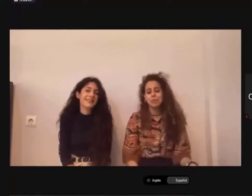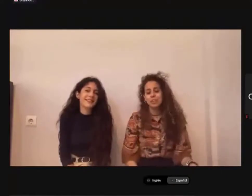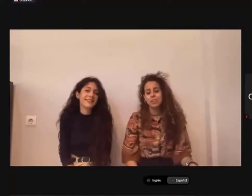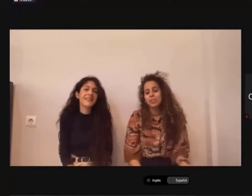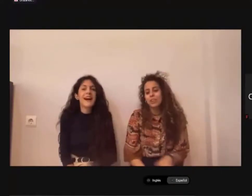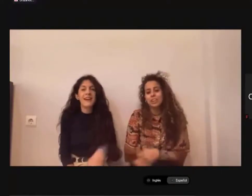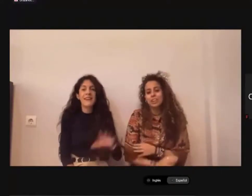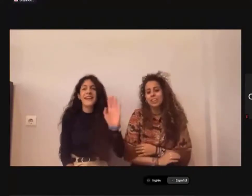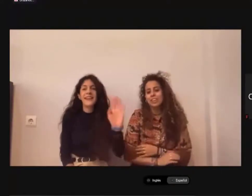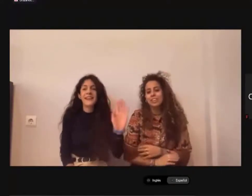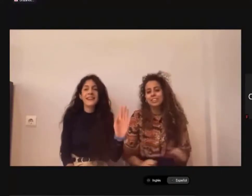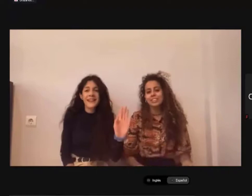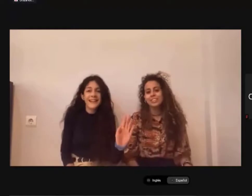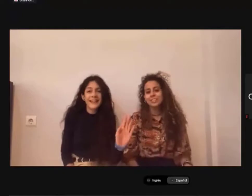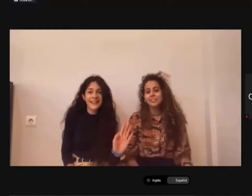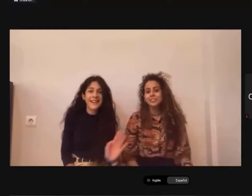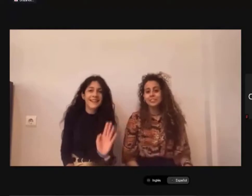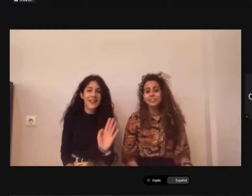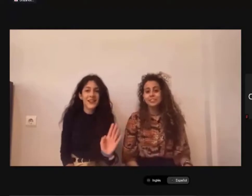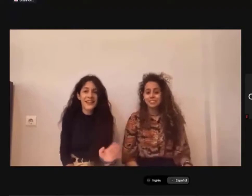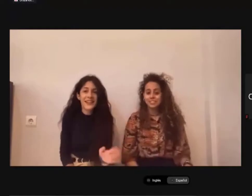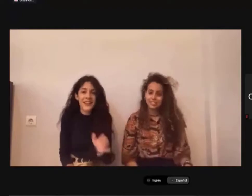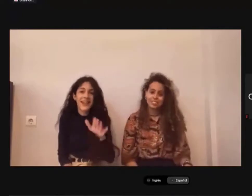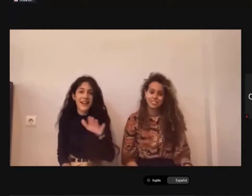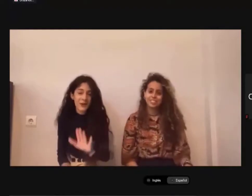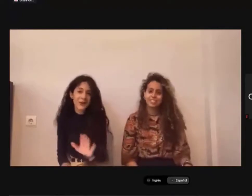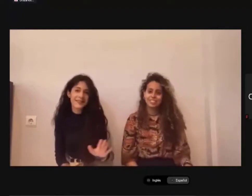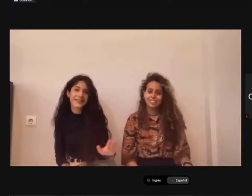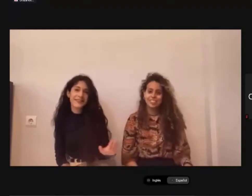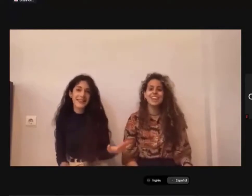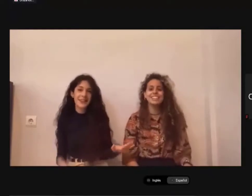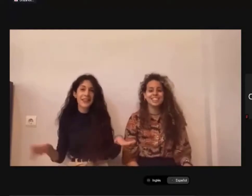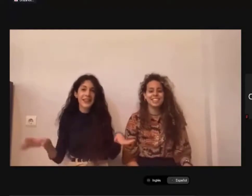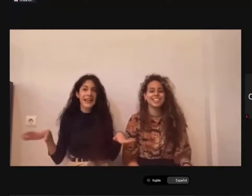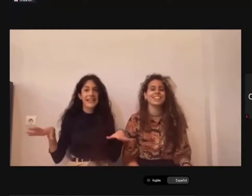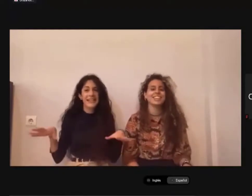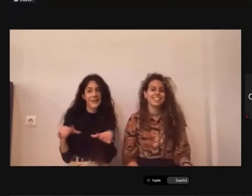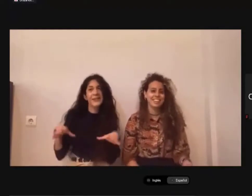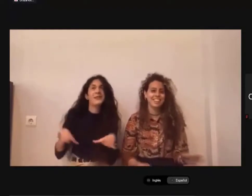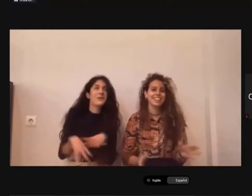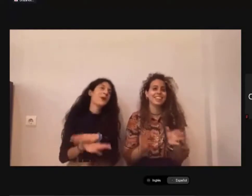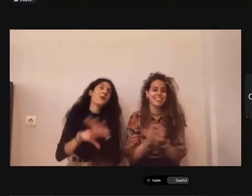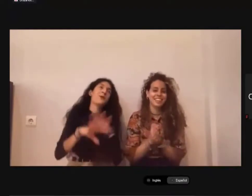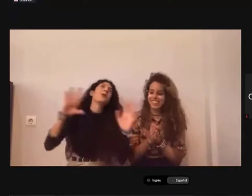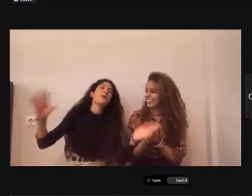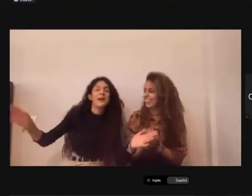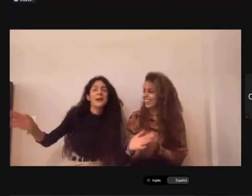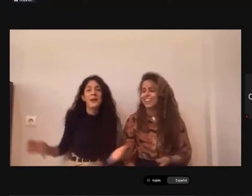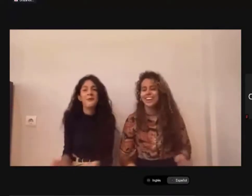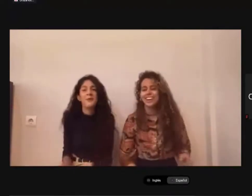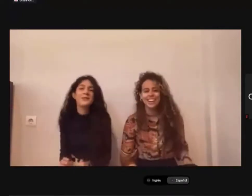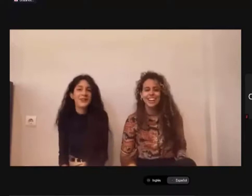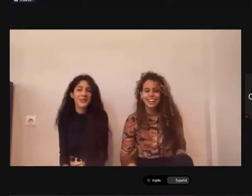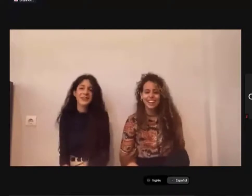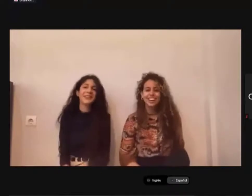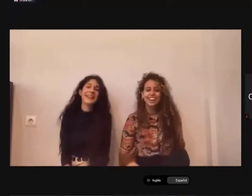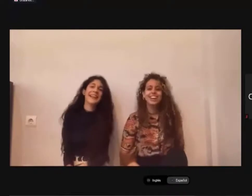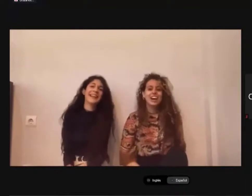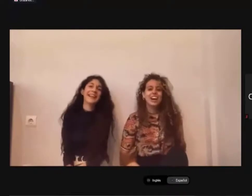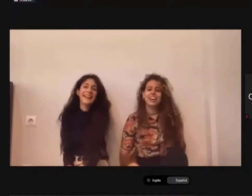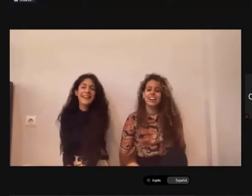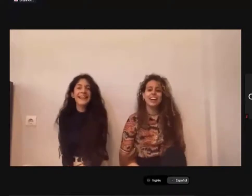lo que estábamos viendo. Y había que destacar que Sergio tenía la nariz rota, entonces al darse el beso, bueno, fue una